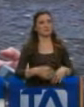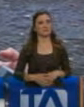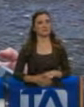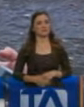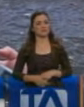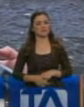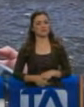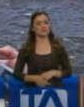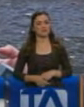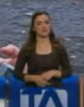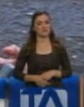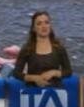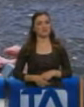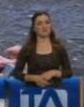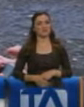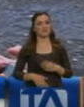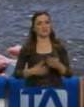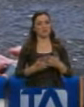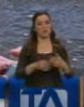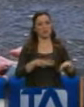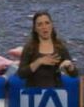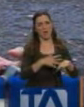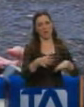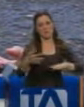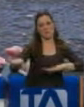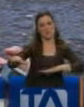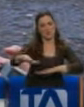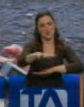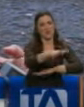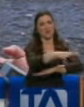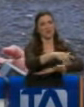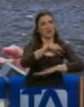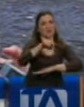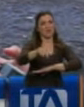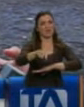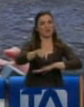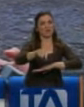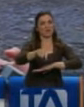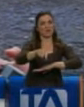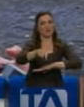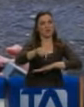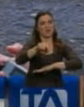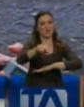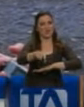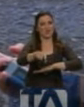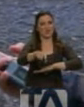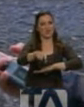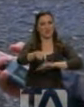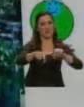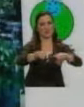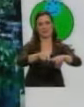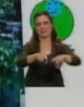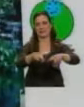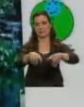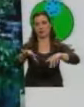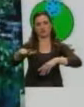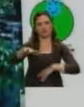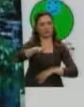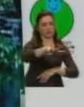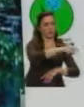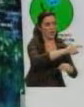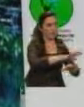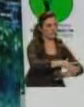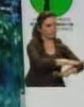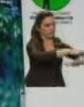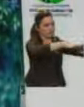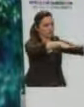va a través de ese cuello de ganso, va al pantano, al estero, al vertiente que está aquí y este vertiente desemboca a un río más grande. Un estudio de impacto